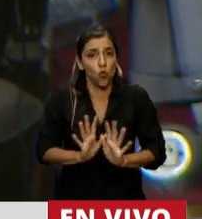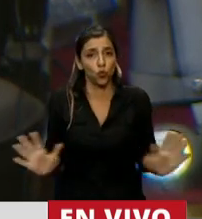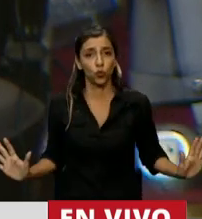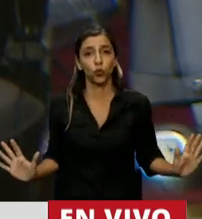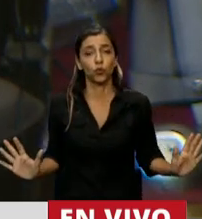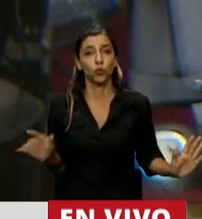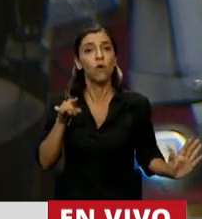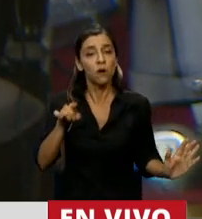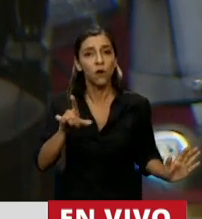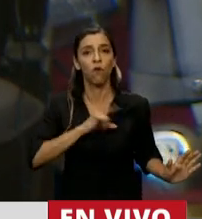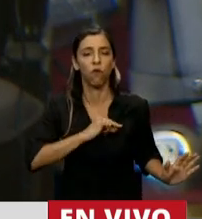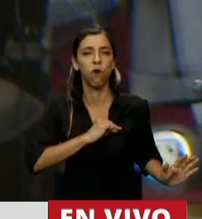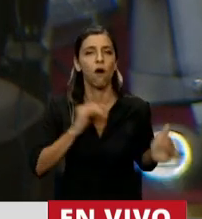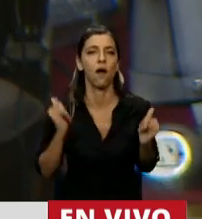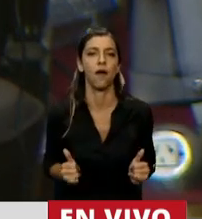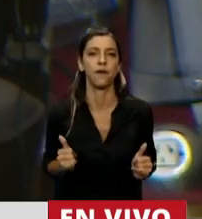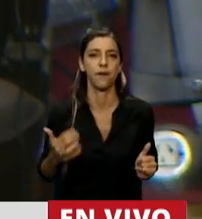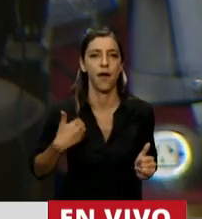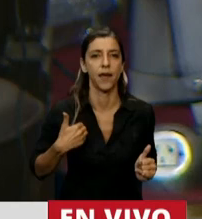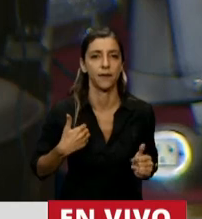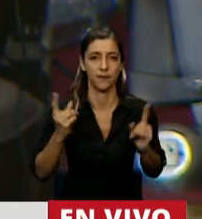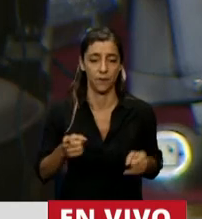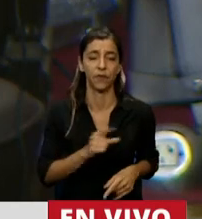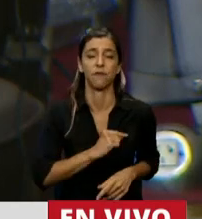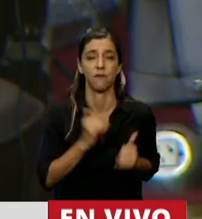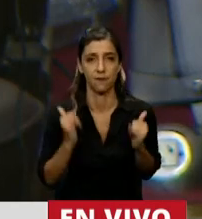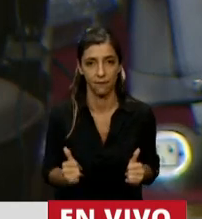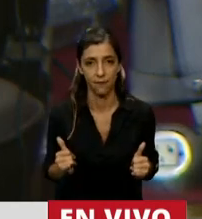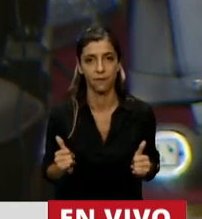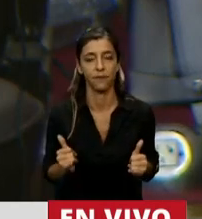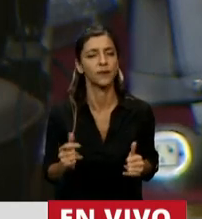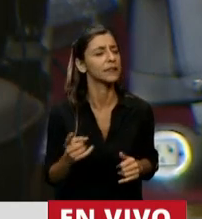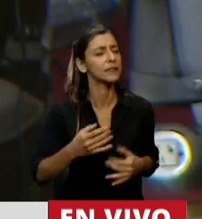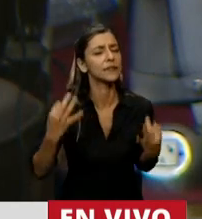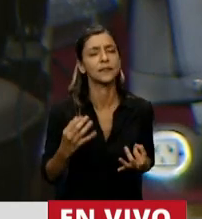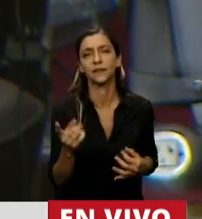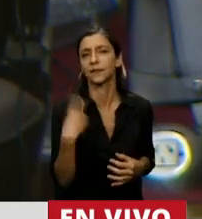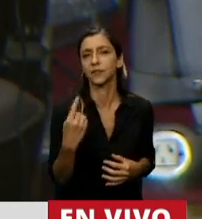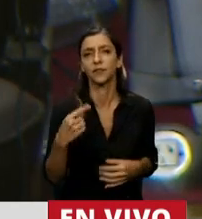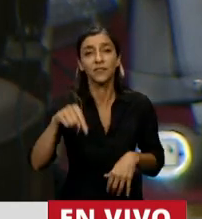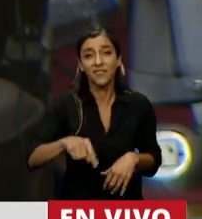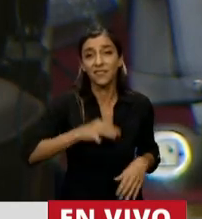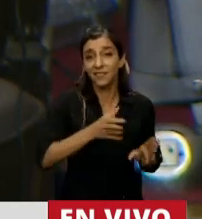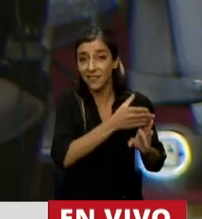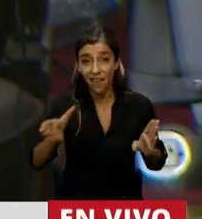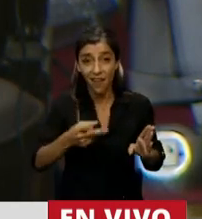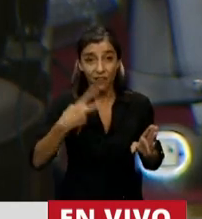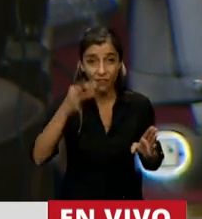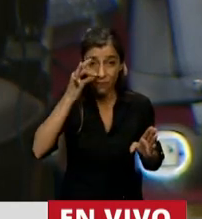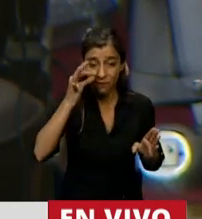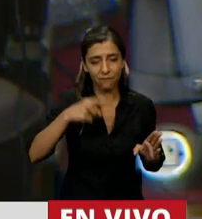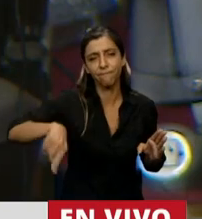doloroso del que la Argentina no escapa. Seguro que nos vamos a acordar toda la vida de este año 2020.